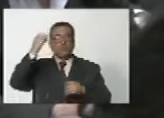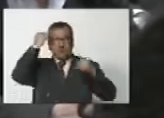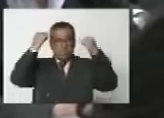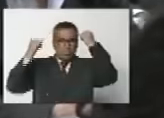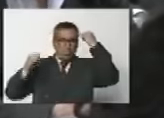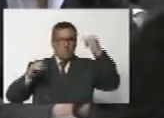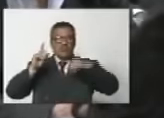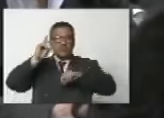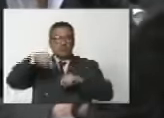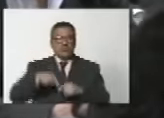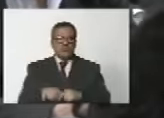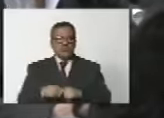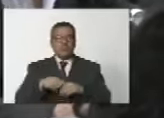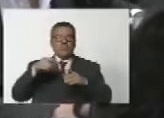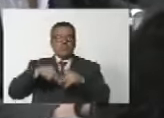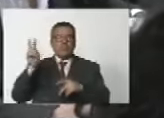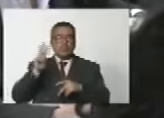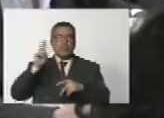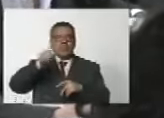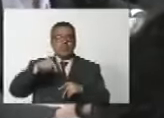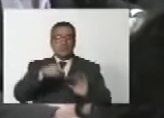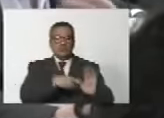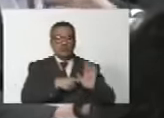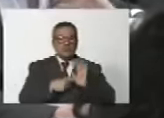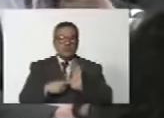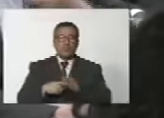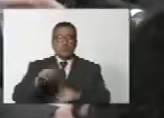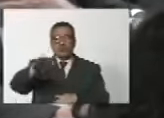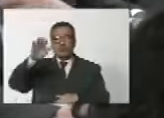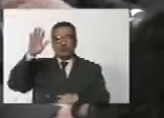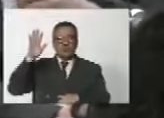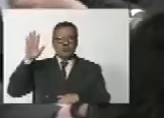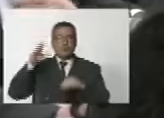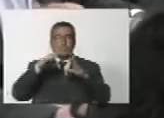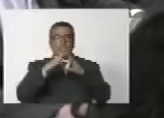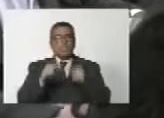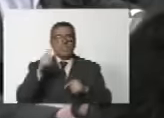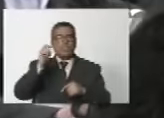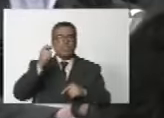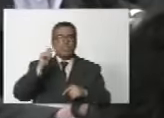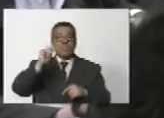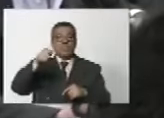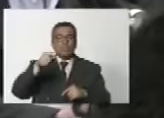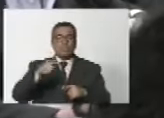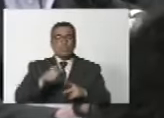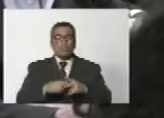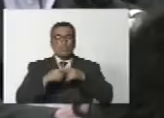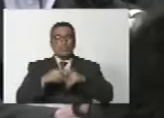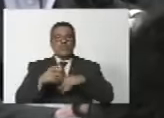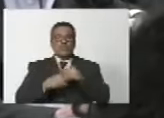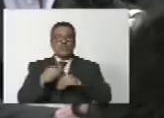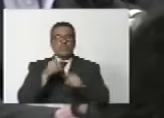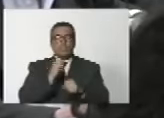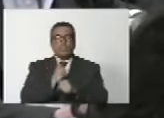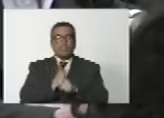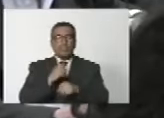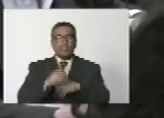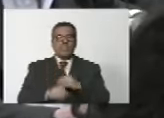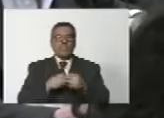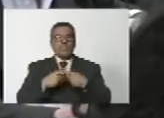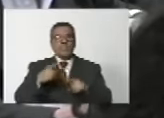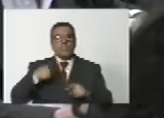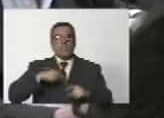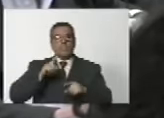Inteligente y además patriota. Ha demostrado compromiso en todas las tareas que le ha correspondido ejercer. Cuenta